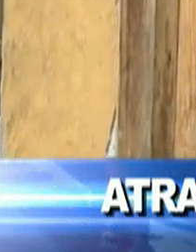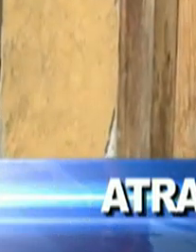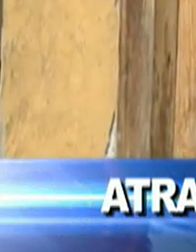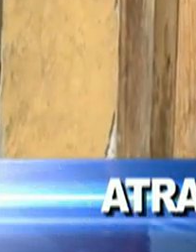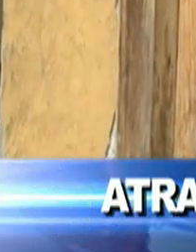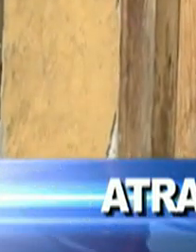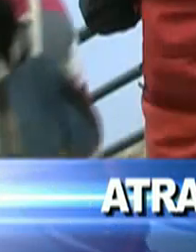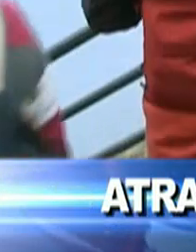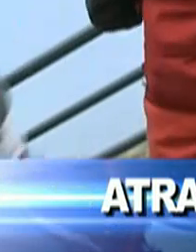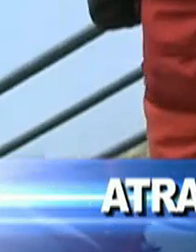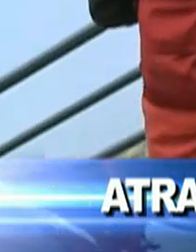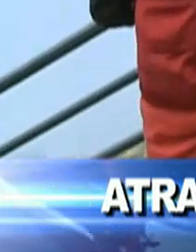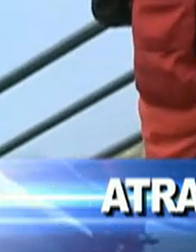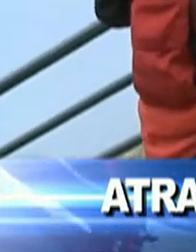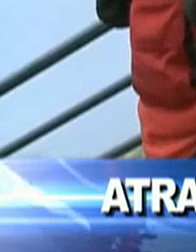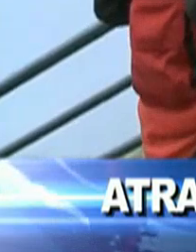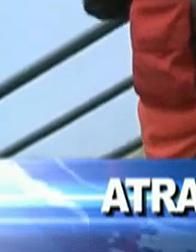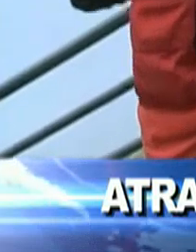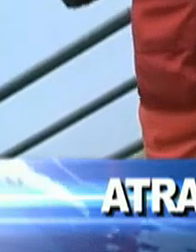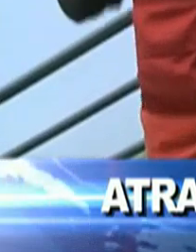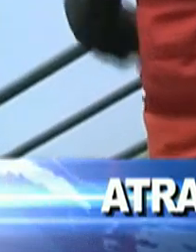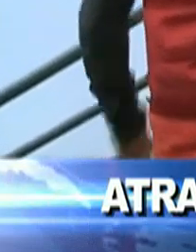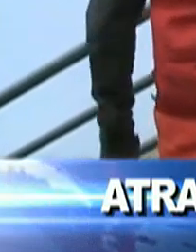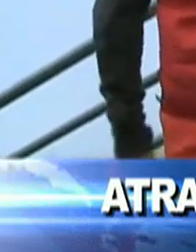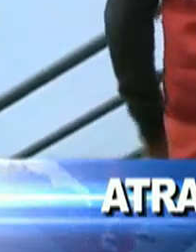los escombros.